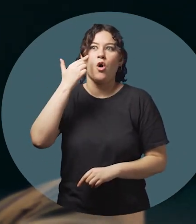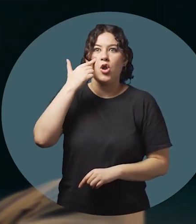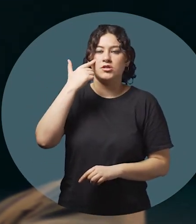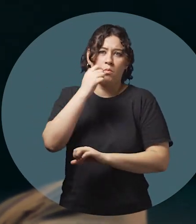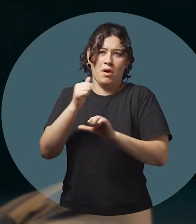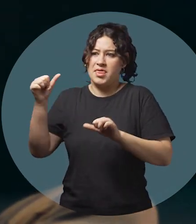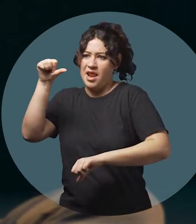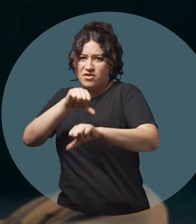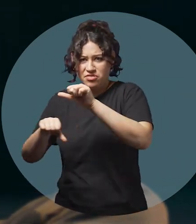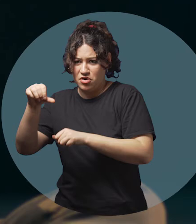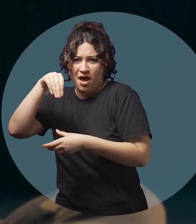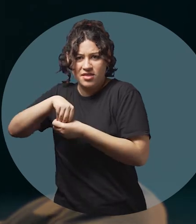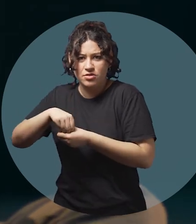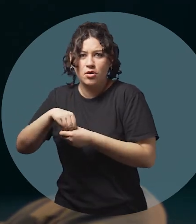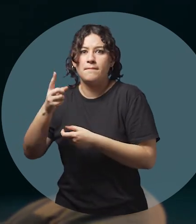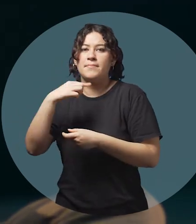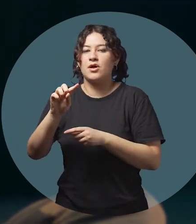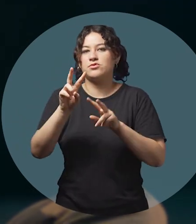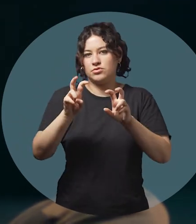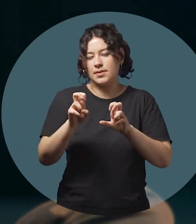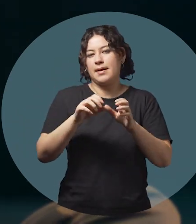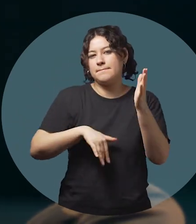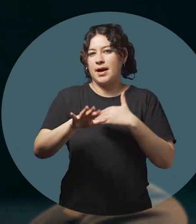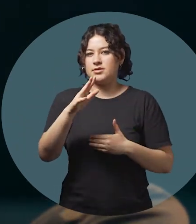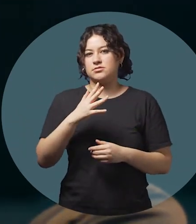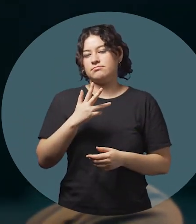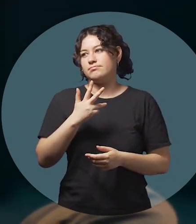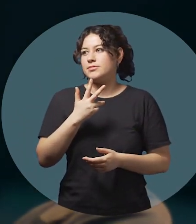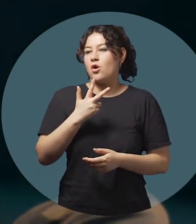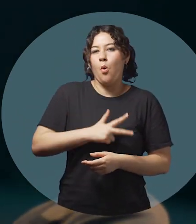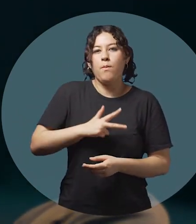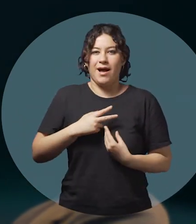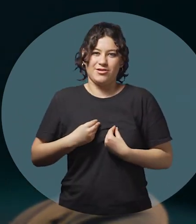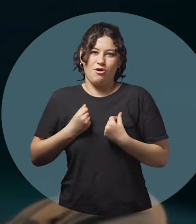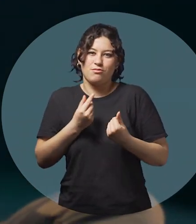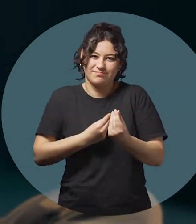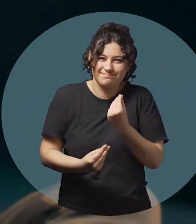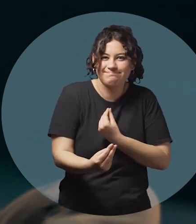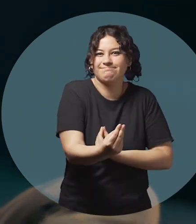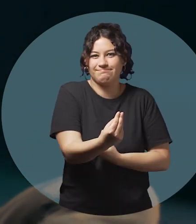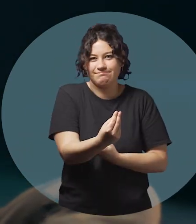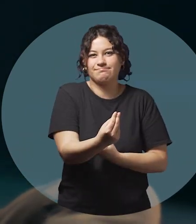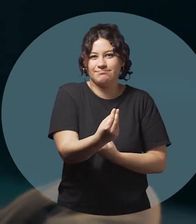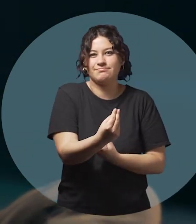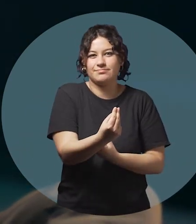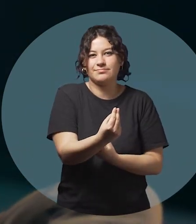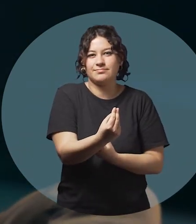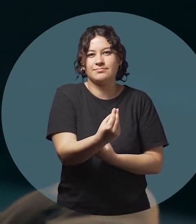se puede hacer en el laboratorio, pero es una cuestión de humanismo, de humanidad, de